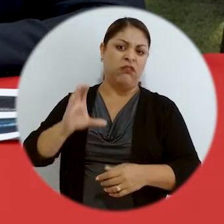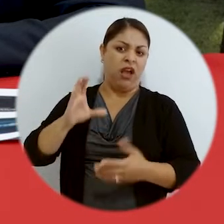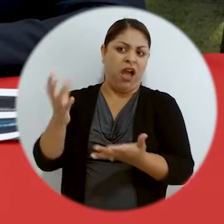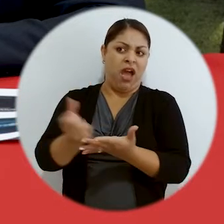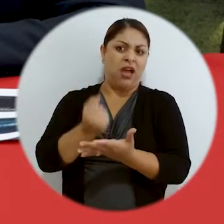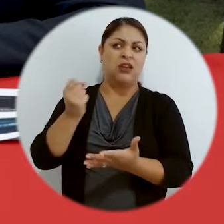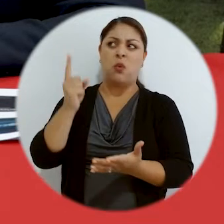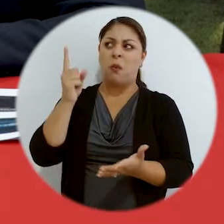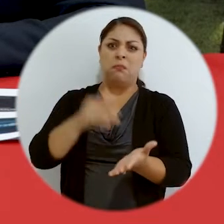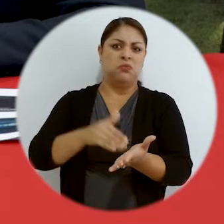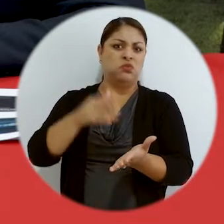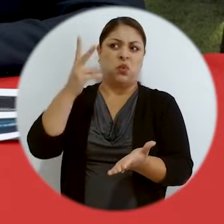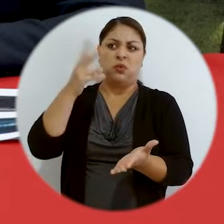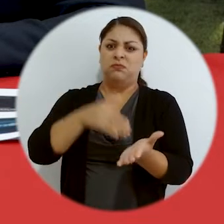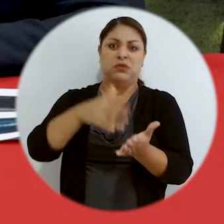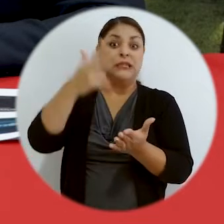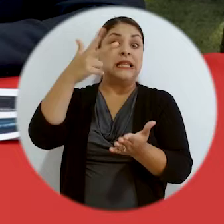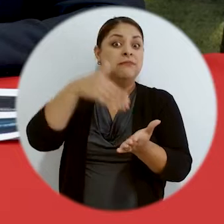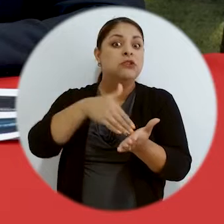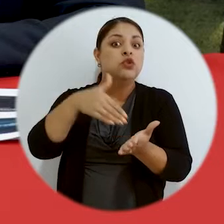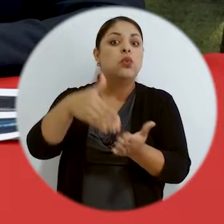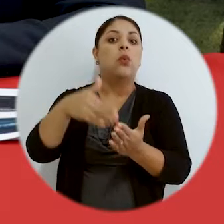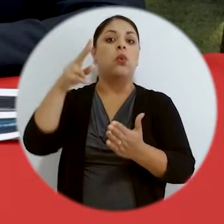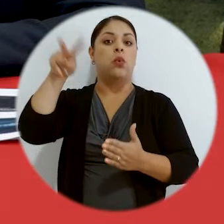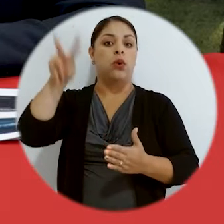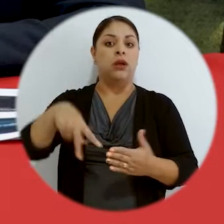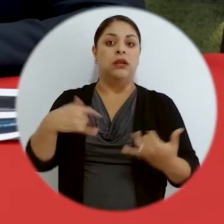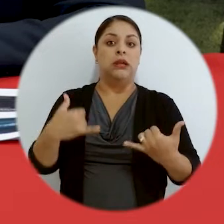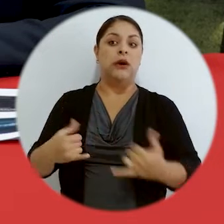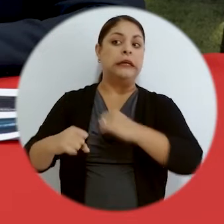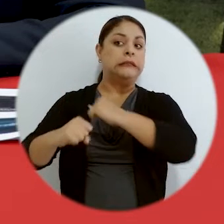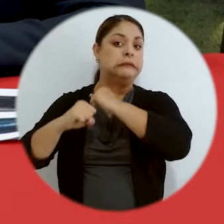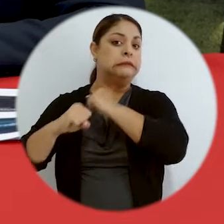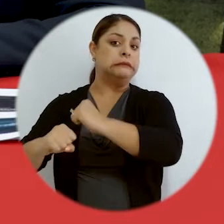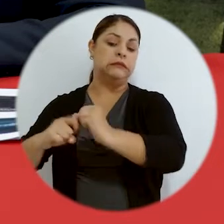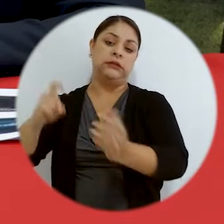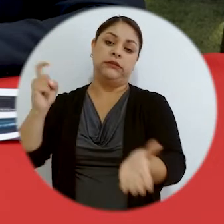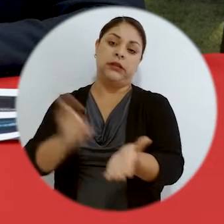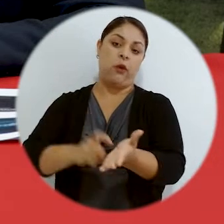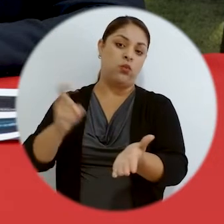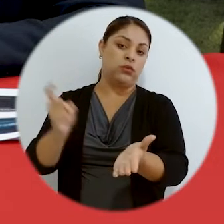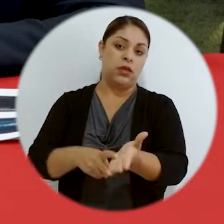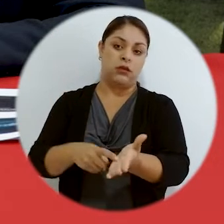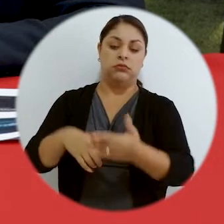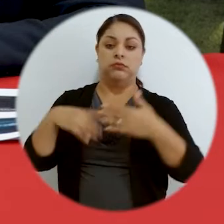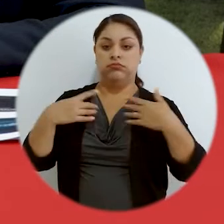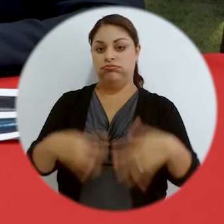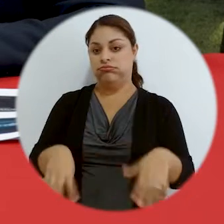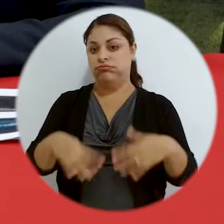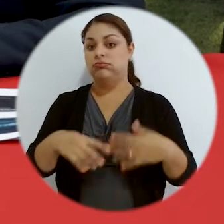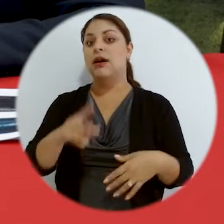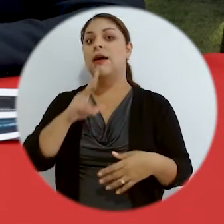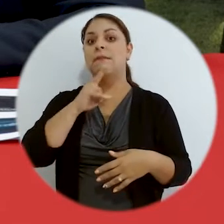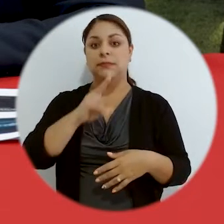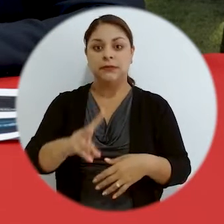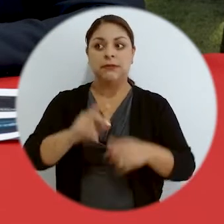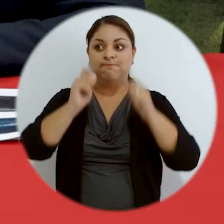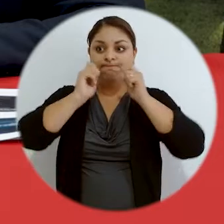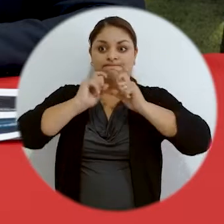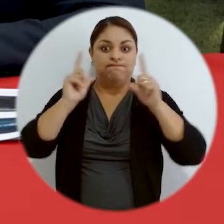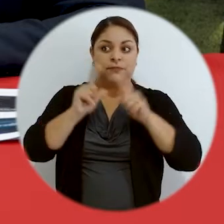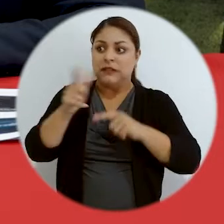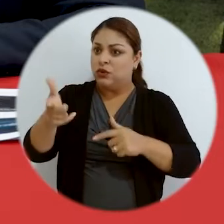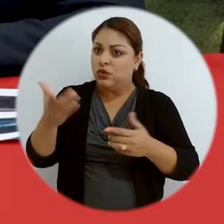de más de 1 millón, 2 millones, hasta 3 millones de colones, y que hoy está presa de estas deudas. Es básicamente